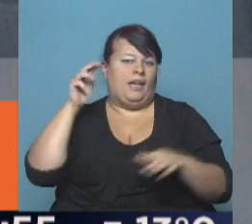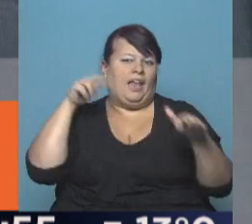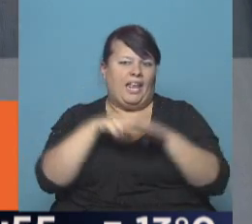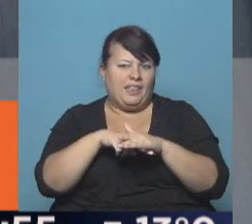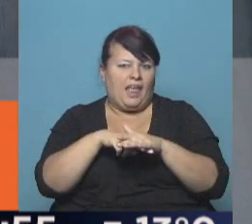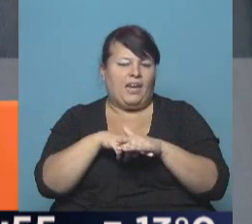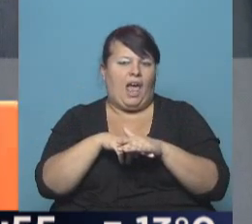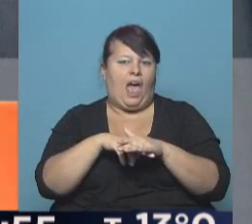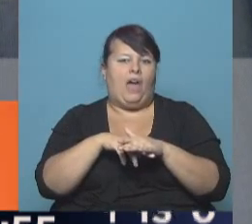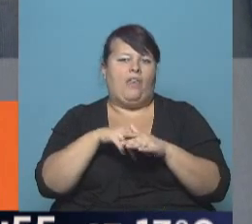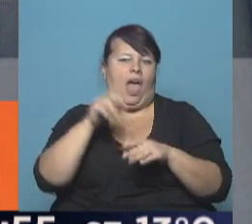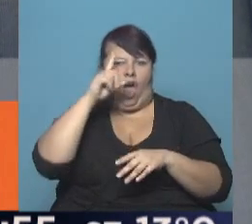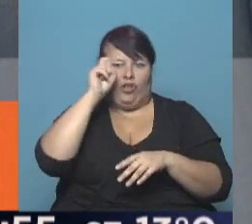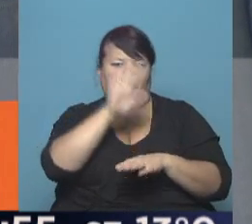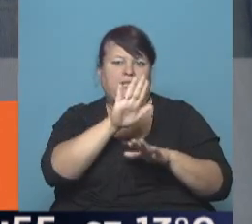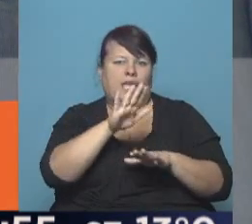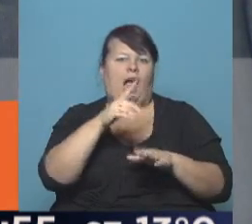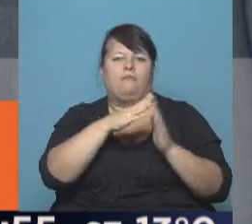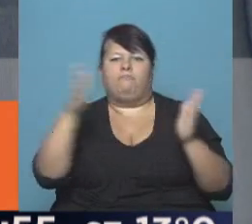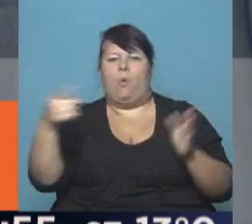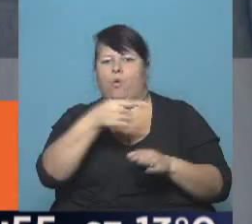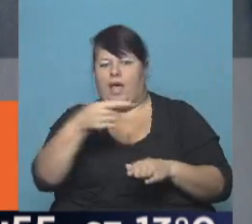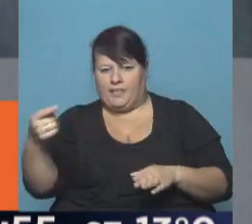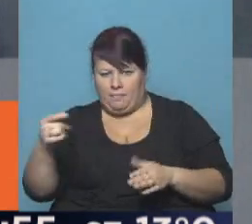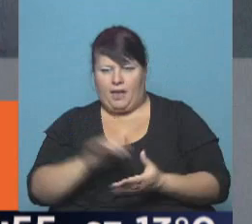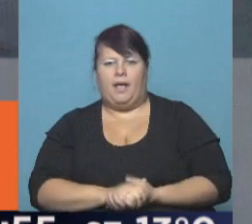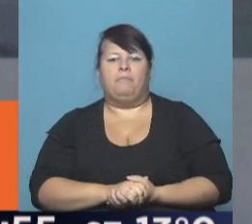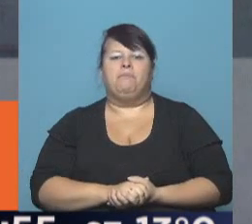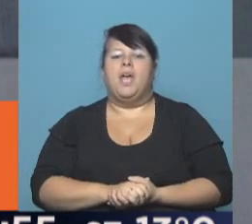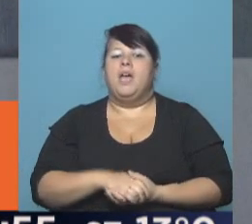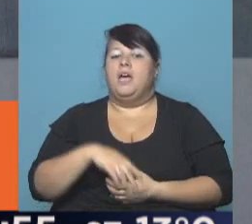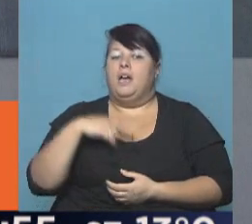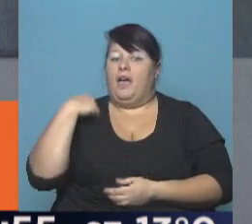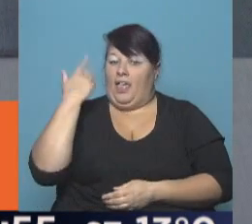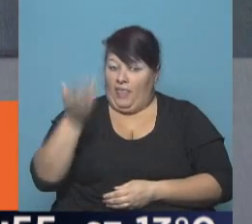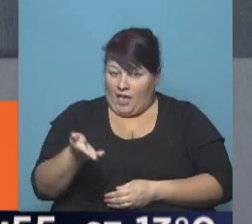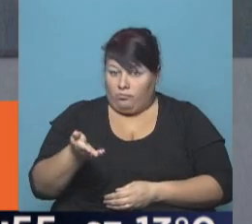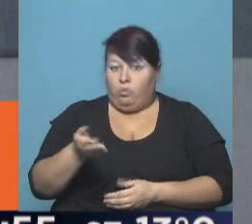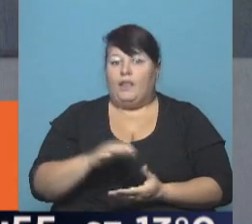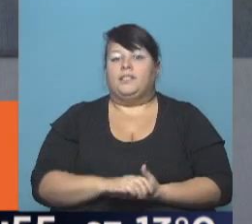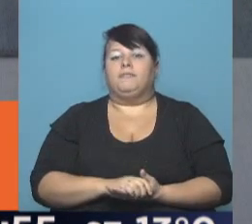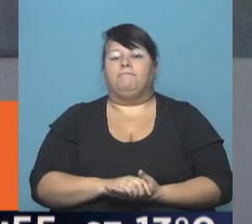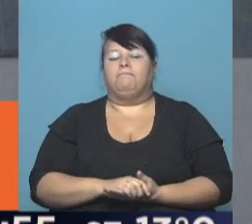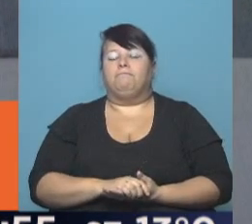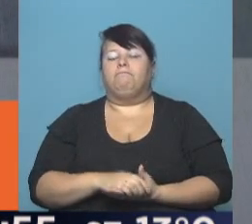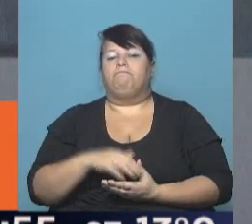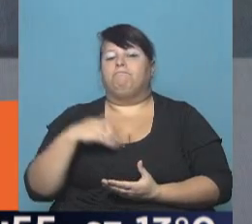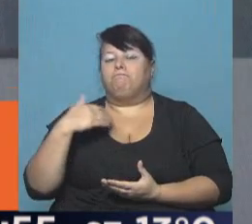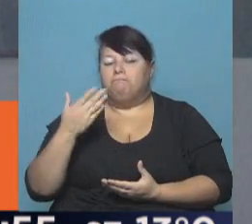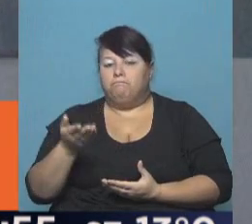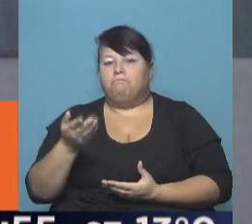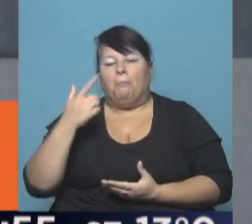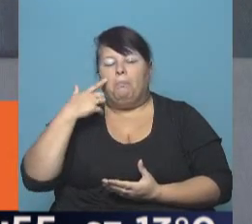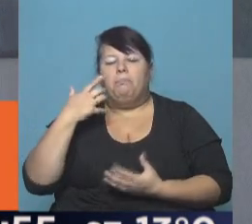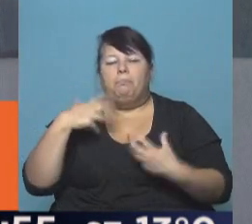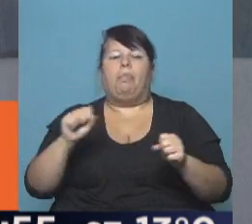internada en un nosocomio por el término de siete días a posteriori pudimos y